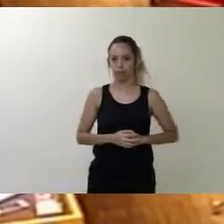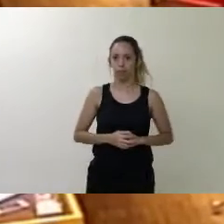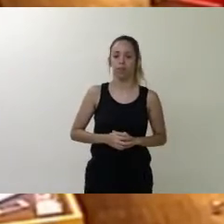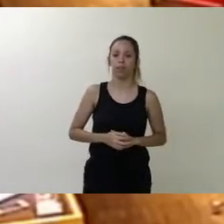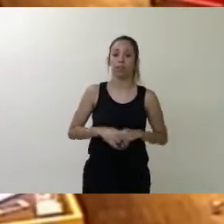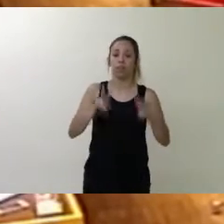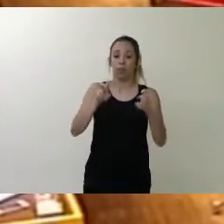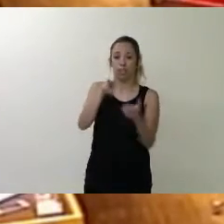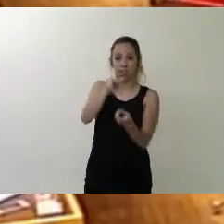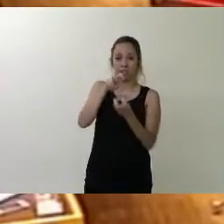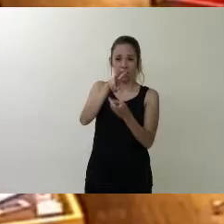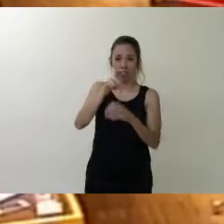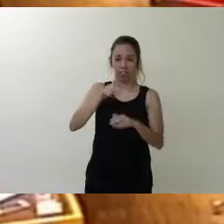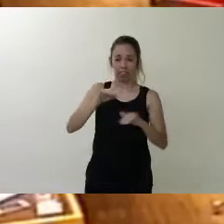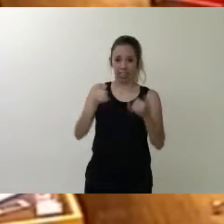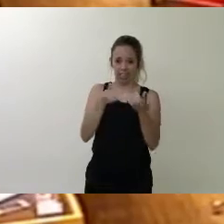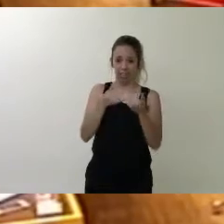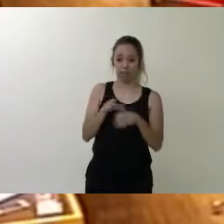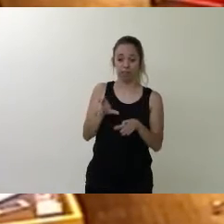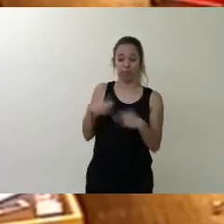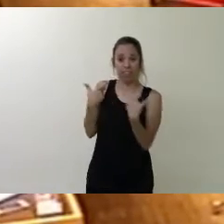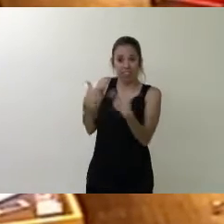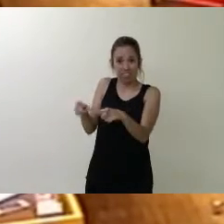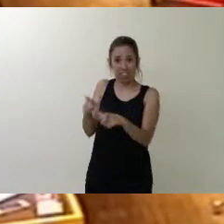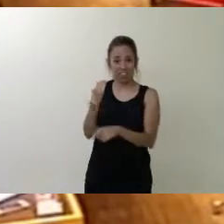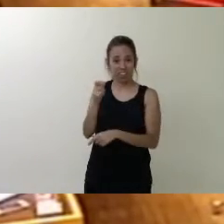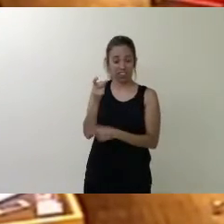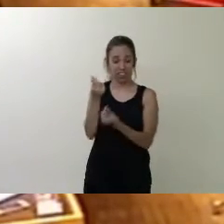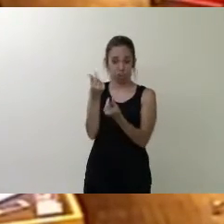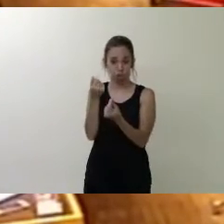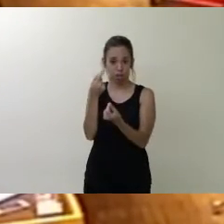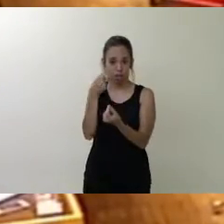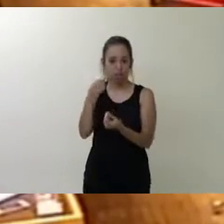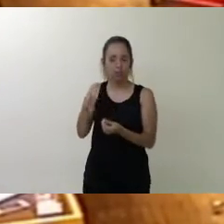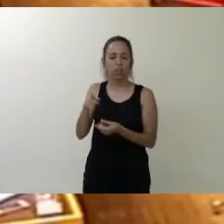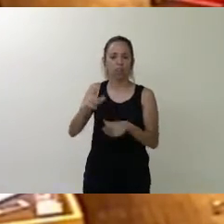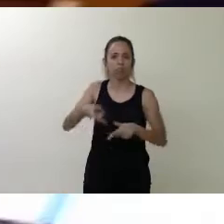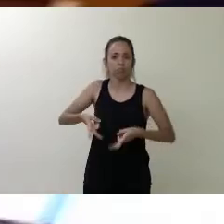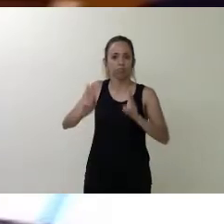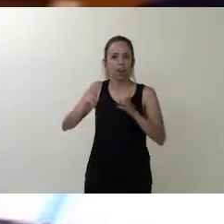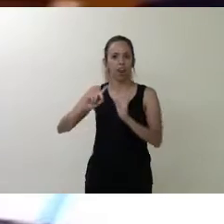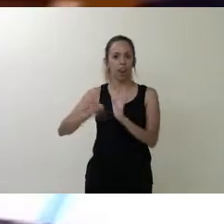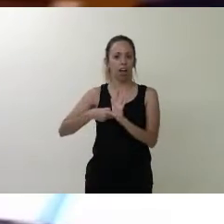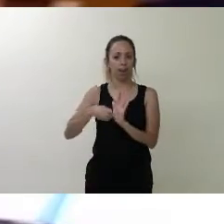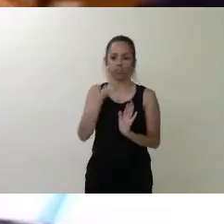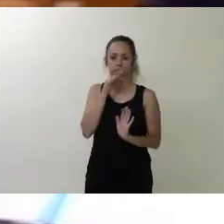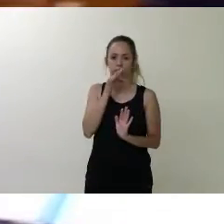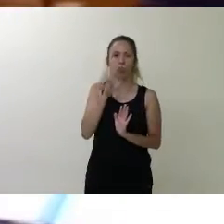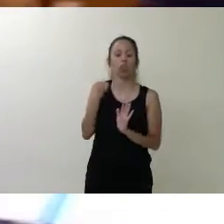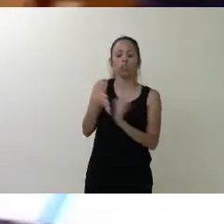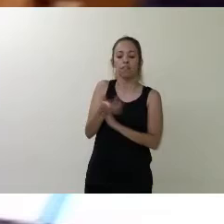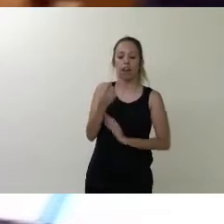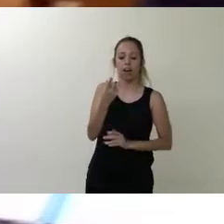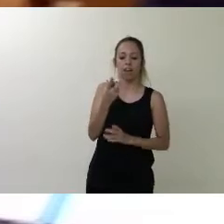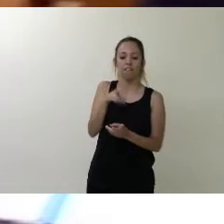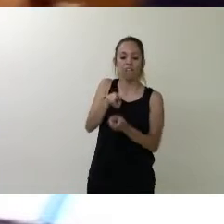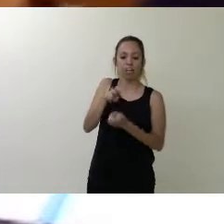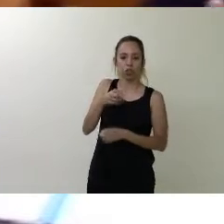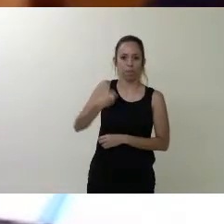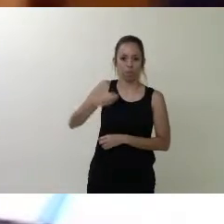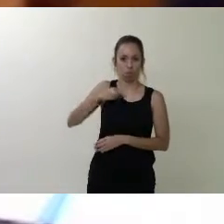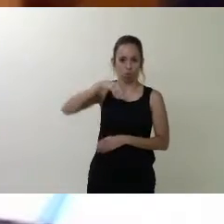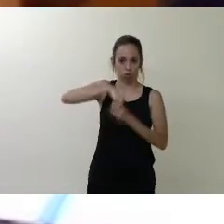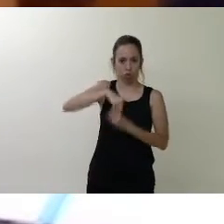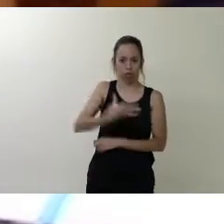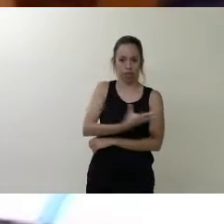utilización de la parte del remanente de tesorería que no está a disposición de gasto general, sino que forma parte de financiación de la propia entidad. Y de alguna